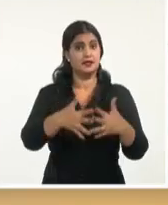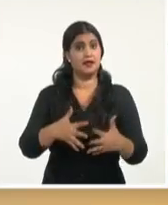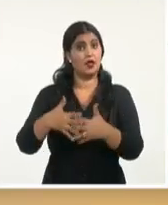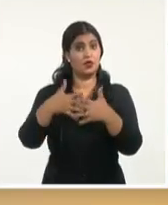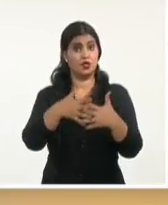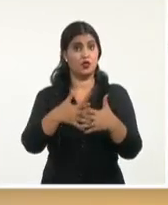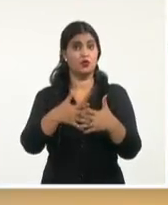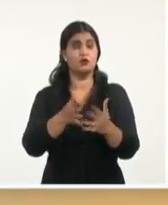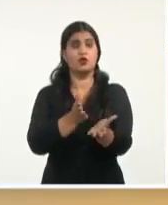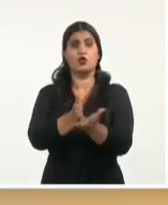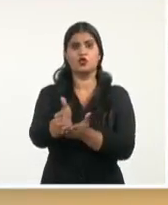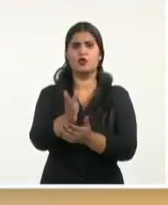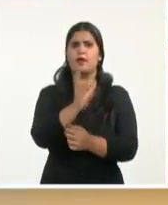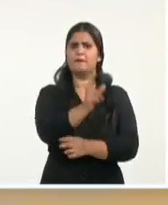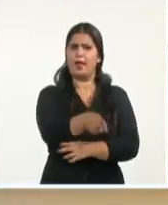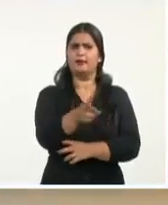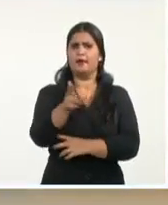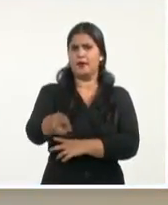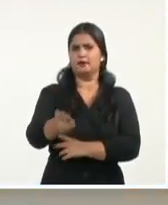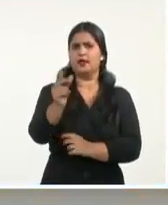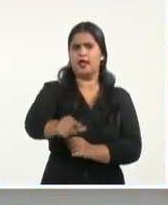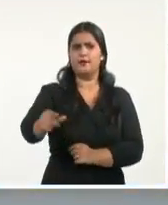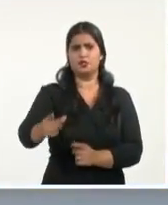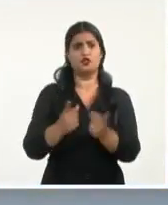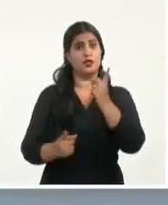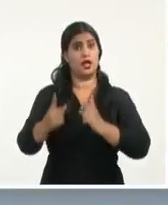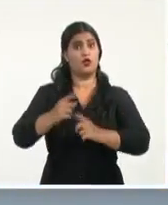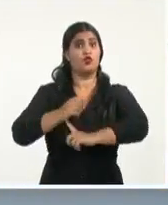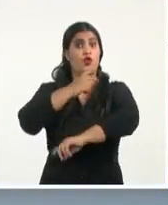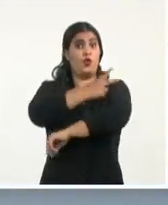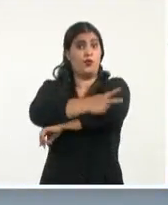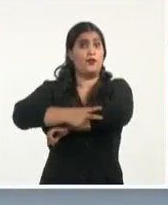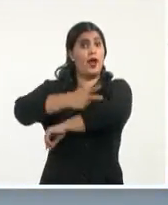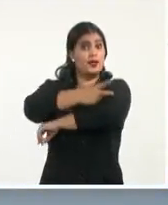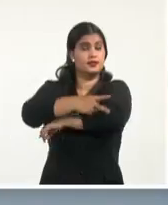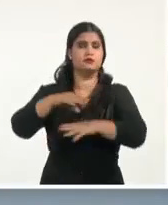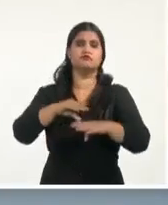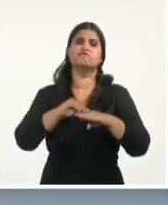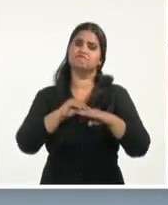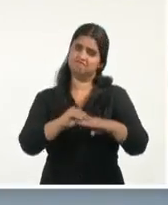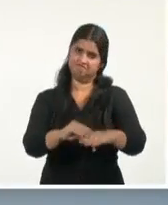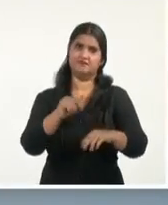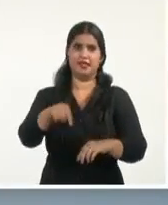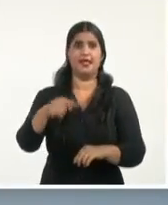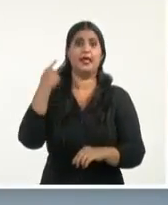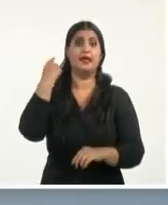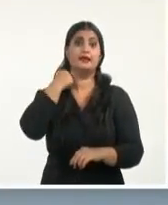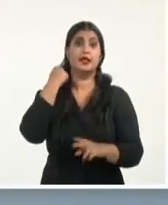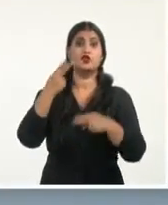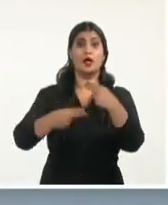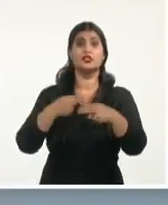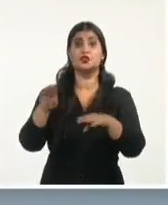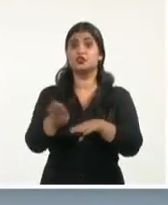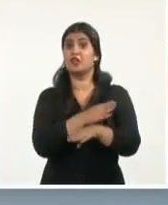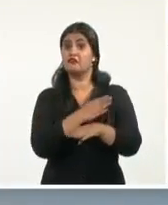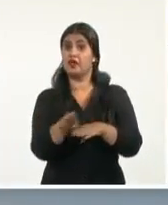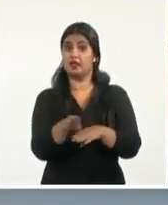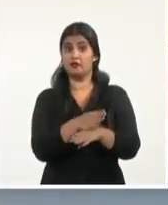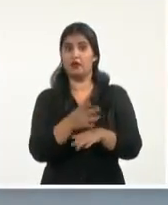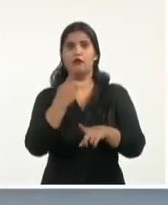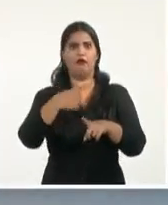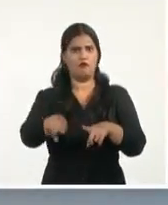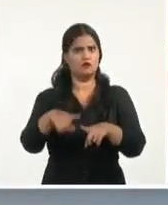los demás países OTAN, pues ya son habituales y este mismo año se han realizado ya varios ejercicios, otros